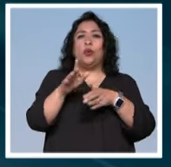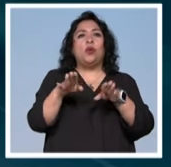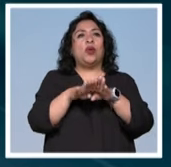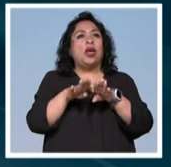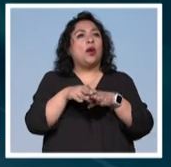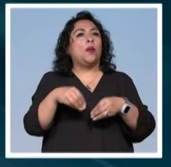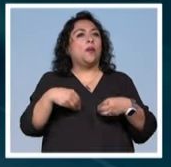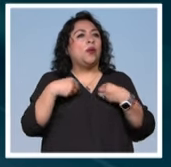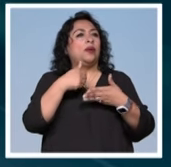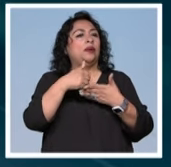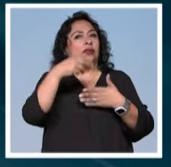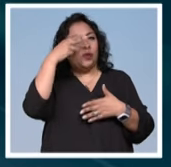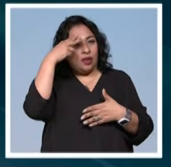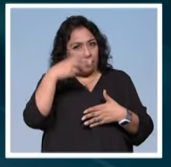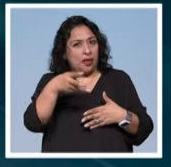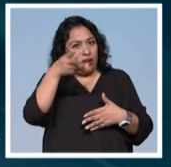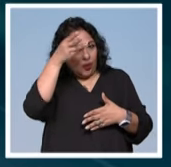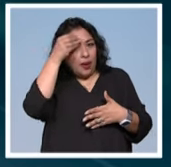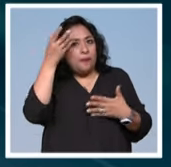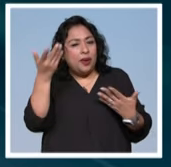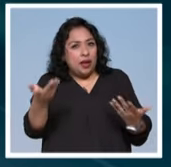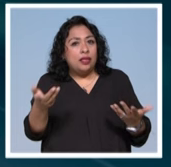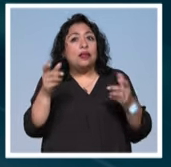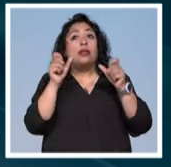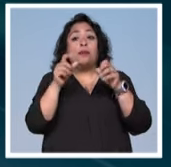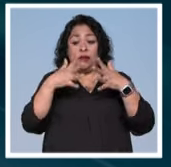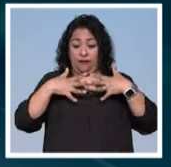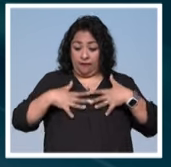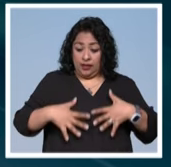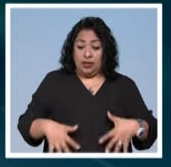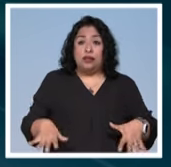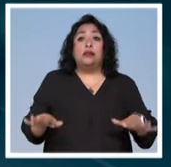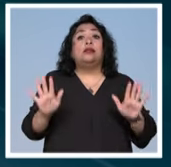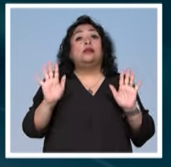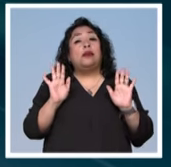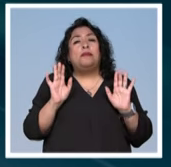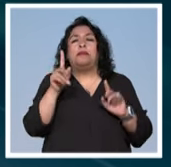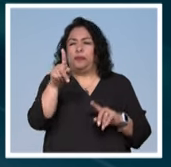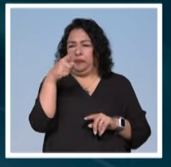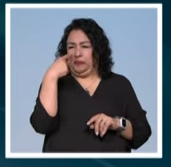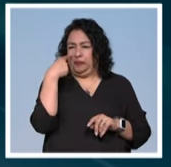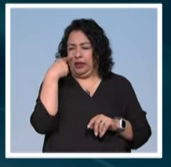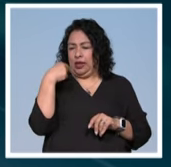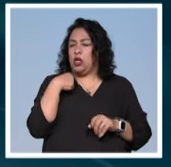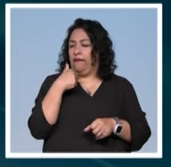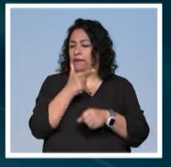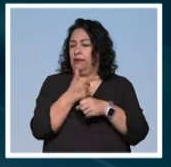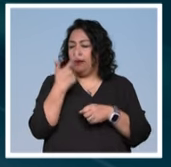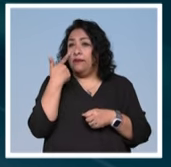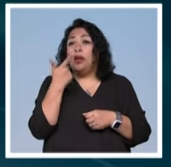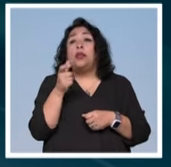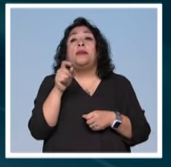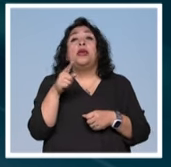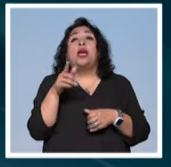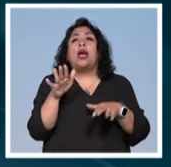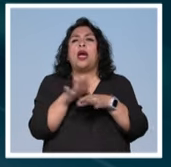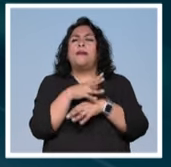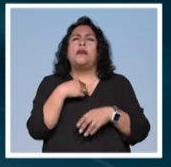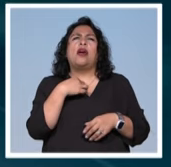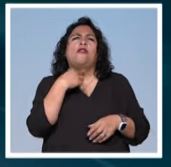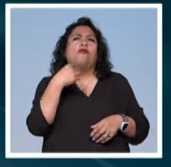se vi lai de México y hasta Cómo se V incluso Mira una cosa que me he dado cuenta hasta Cómo cambia la